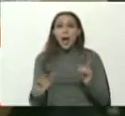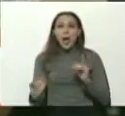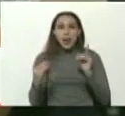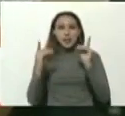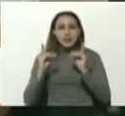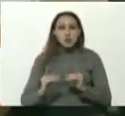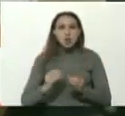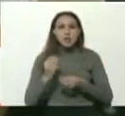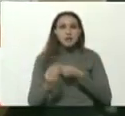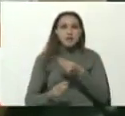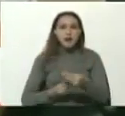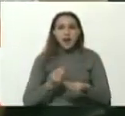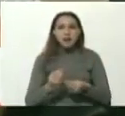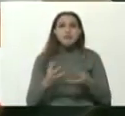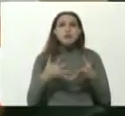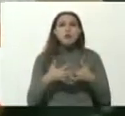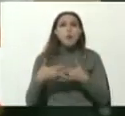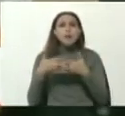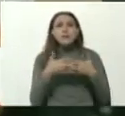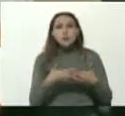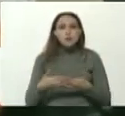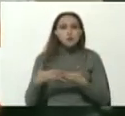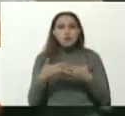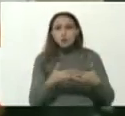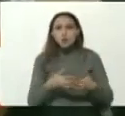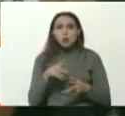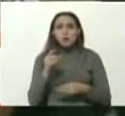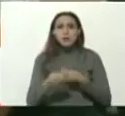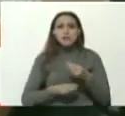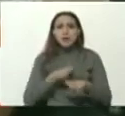unilaterales por parte de Estados Unidos se aplican con